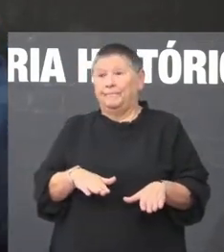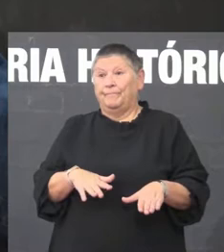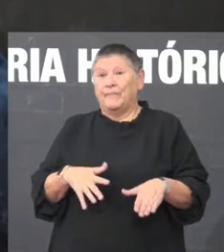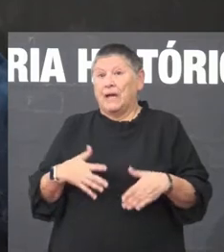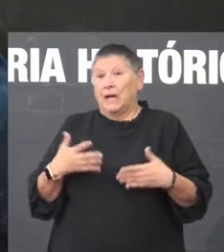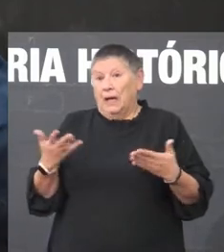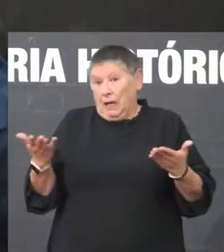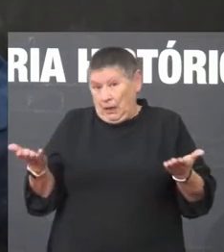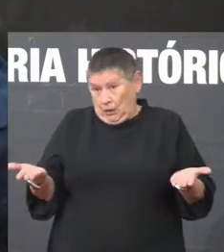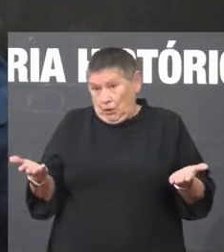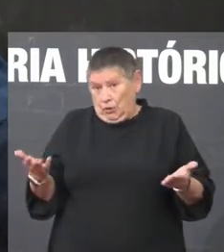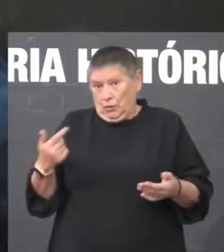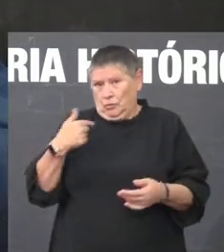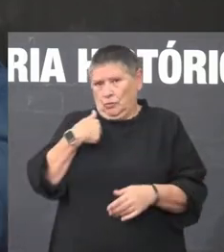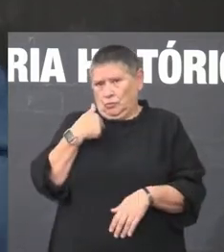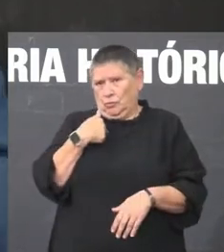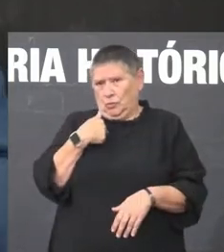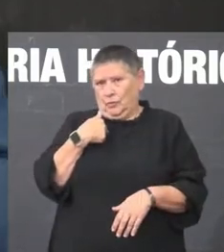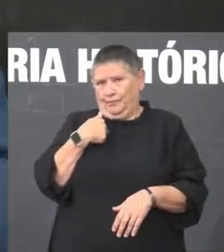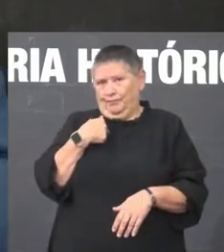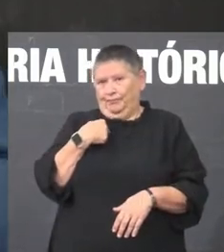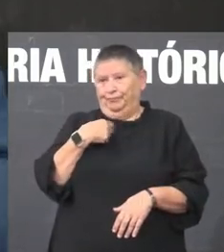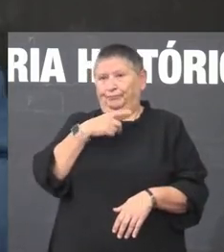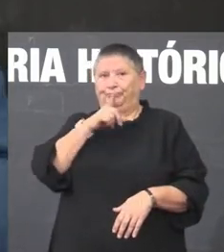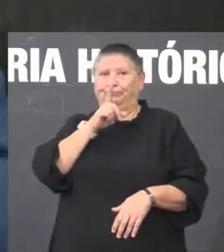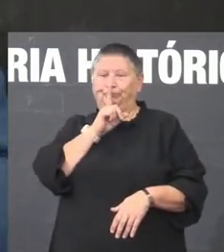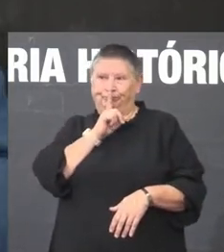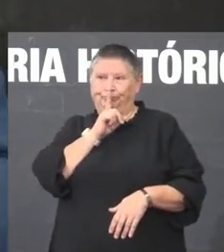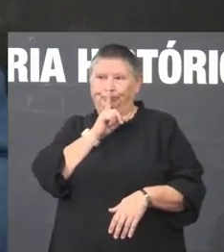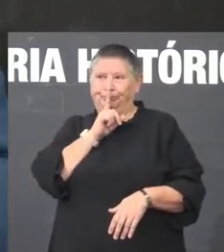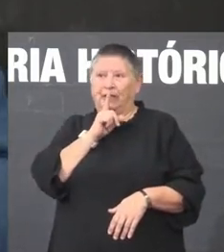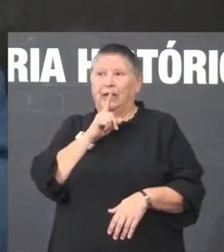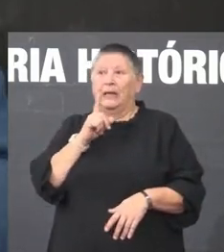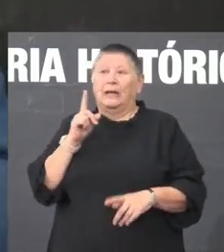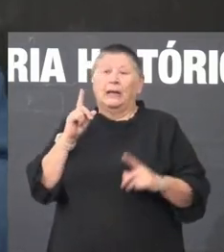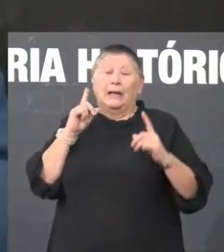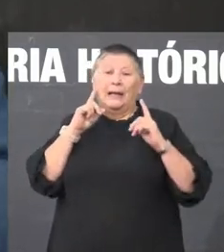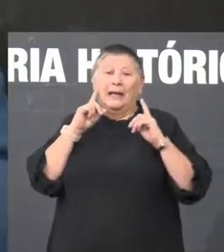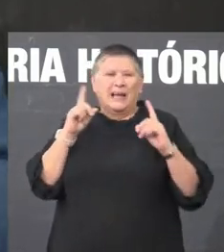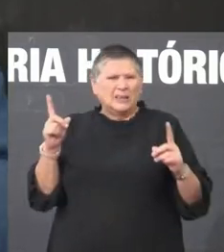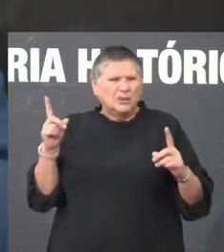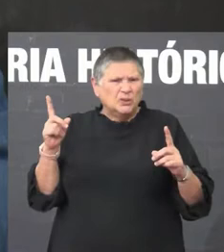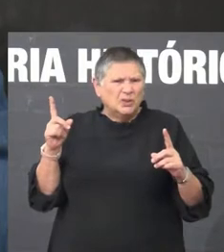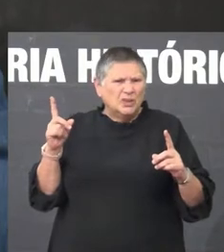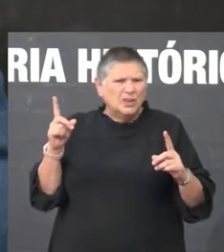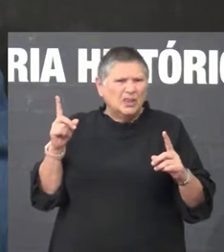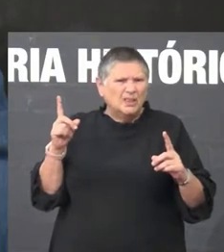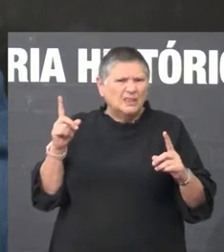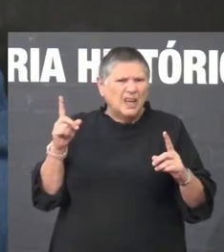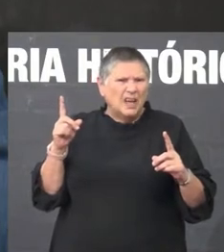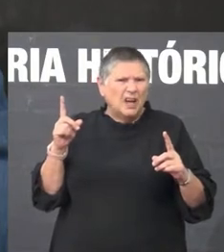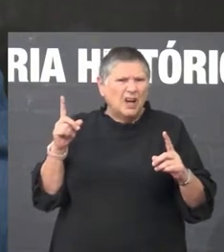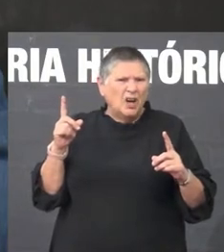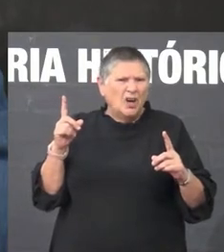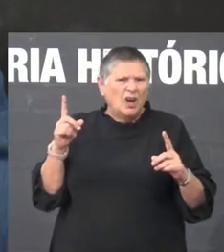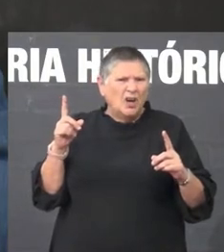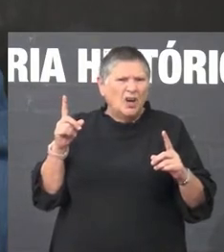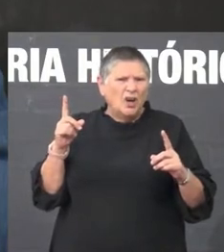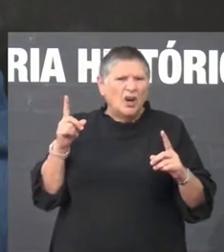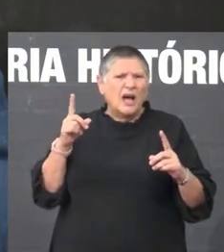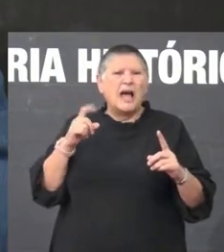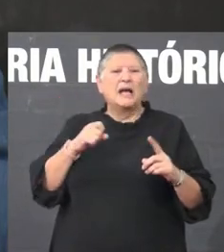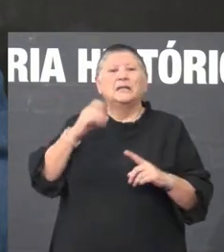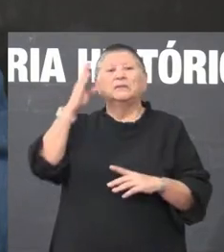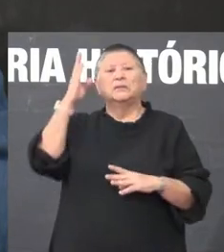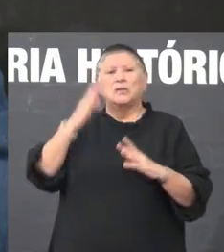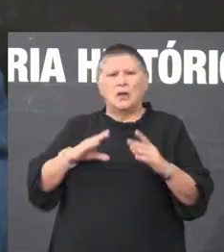Entonces él obviaba que Salmond y Cameron acordaron el